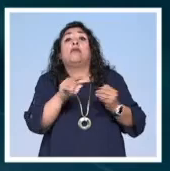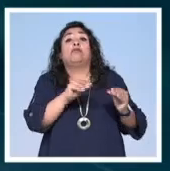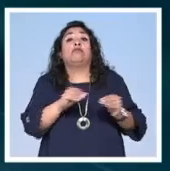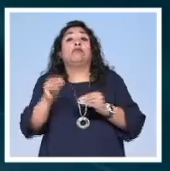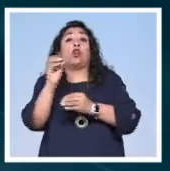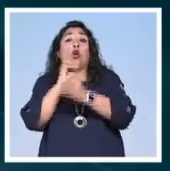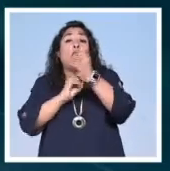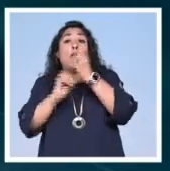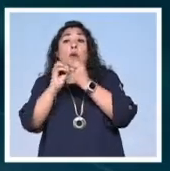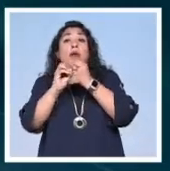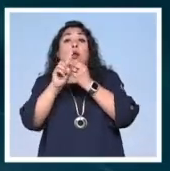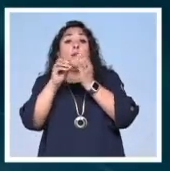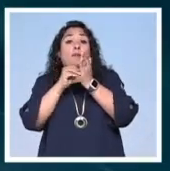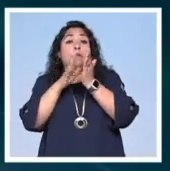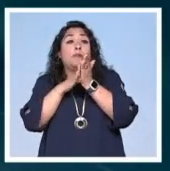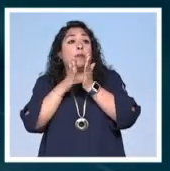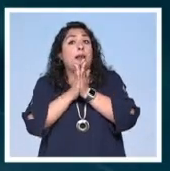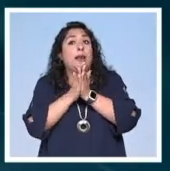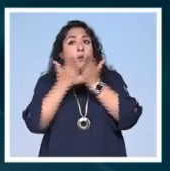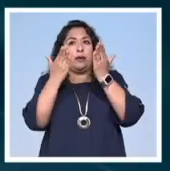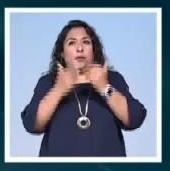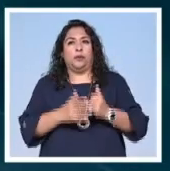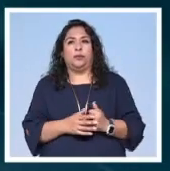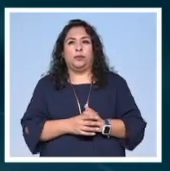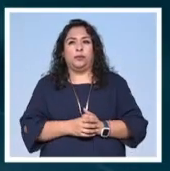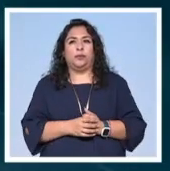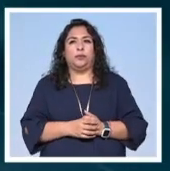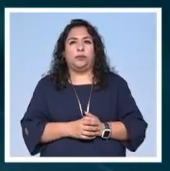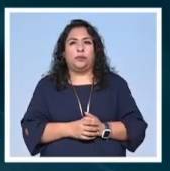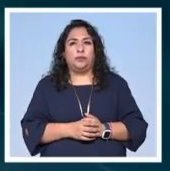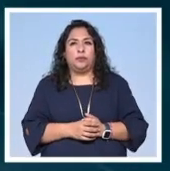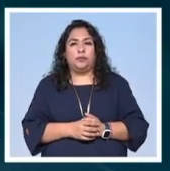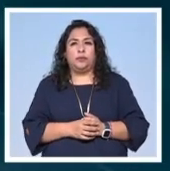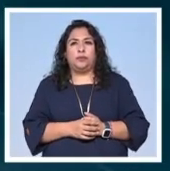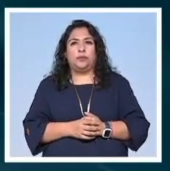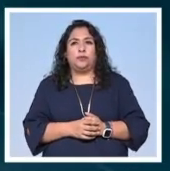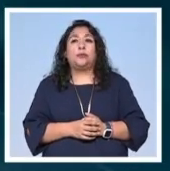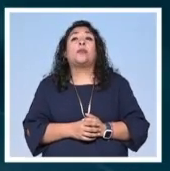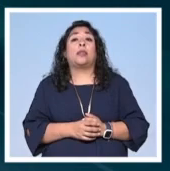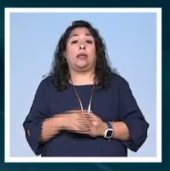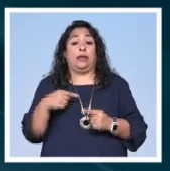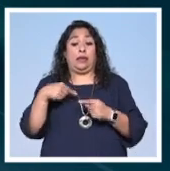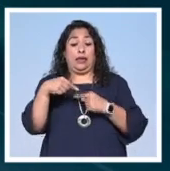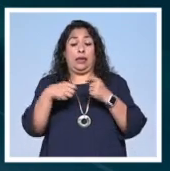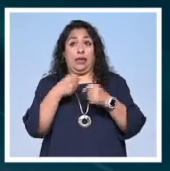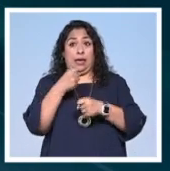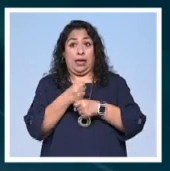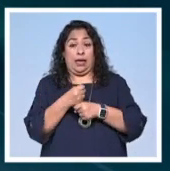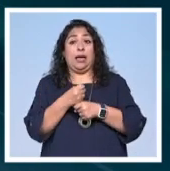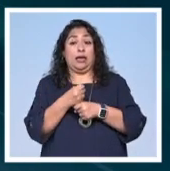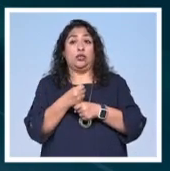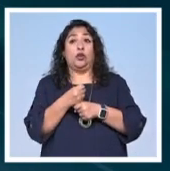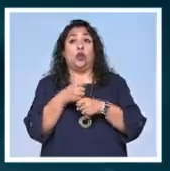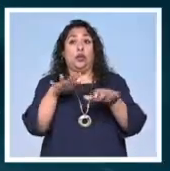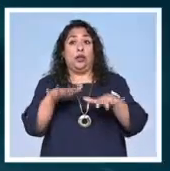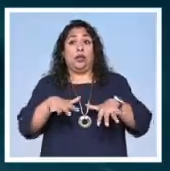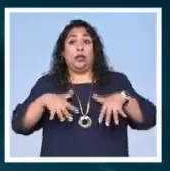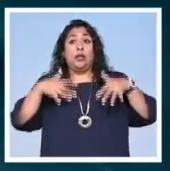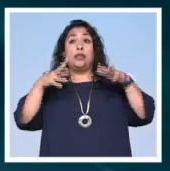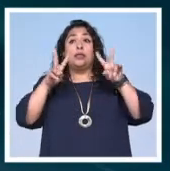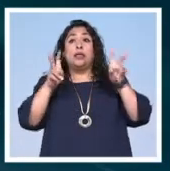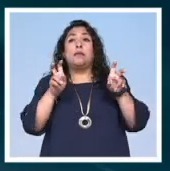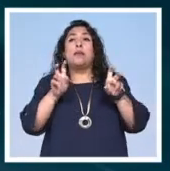escena y la publica acostumbra a llegar el niño Dios este año eh el espectáculo se llama